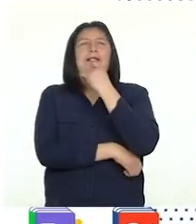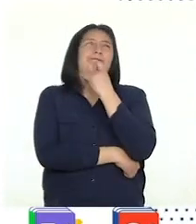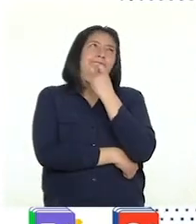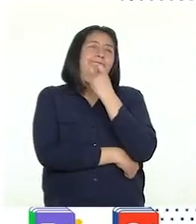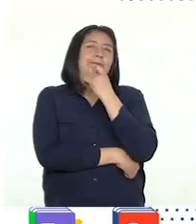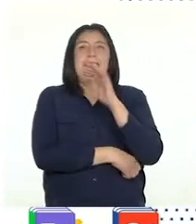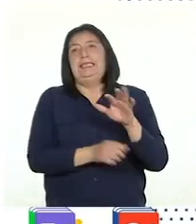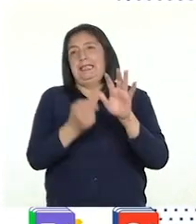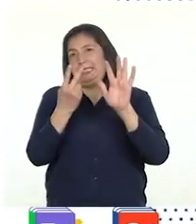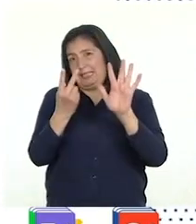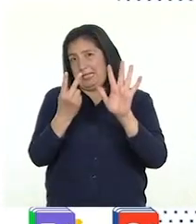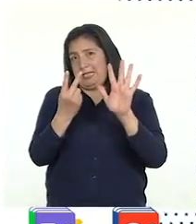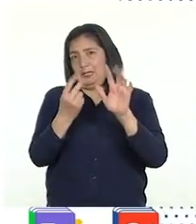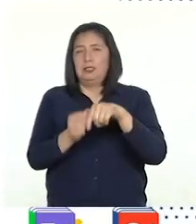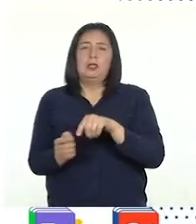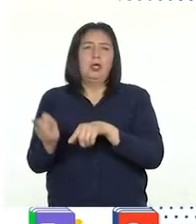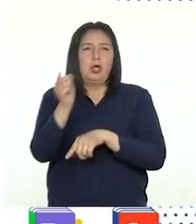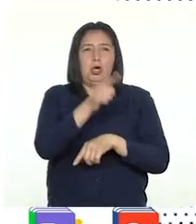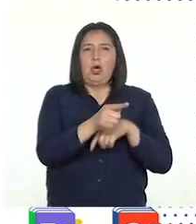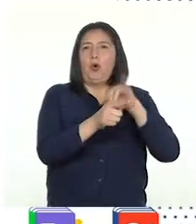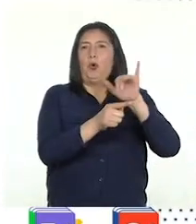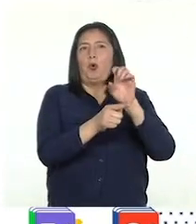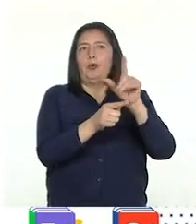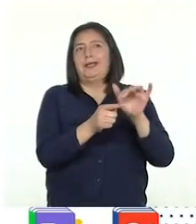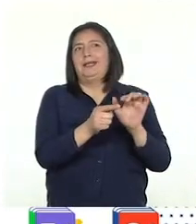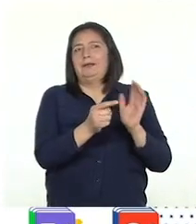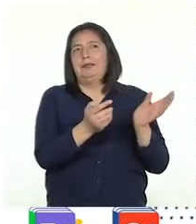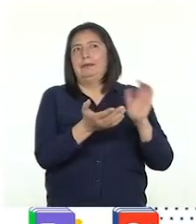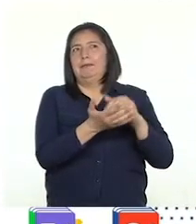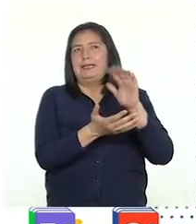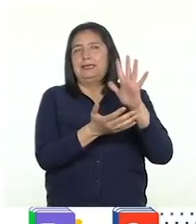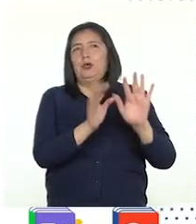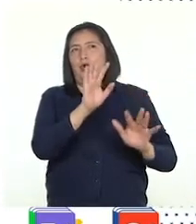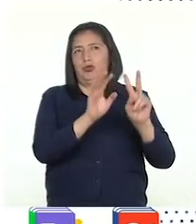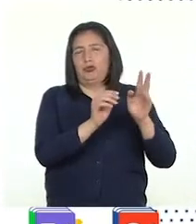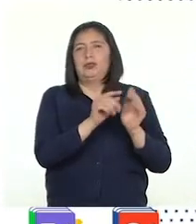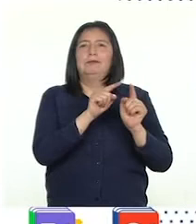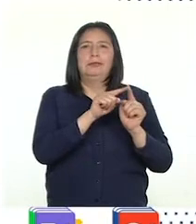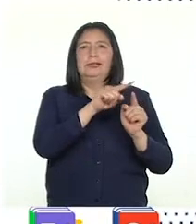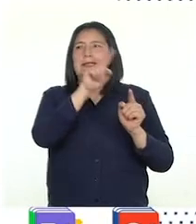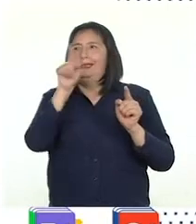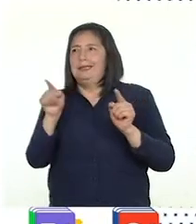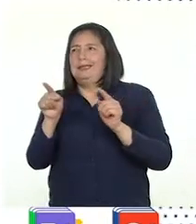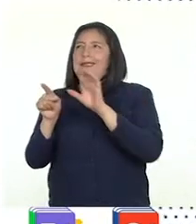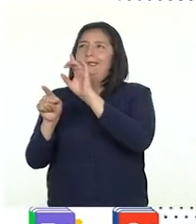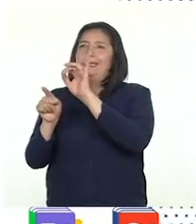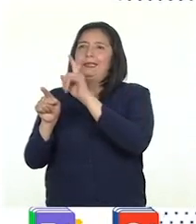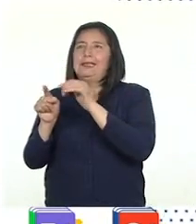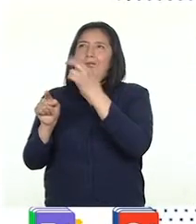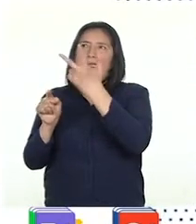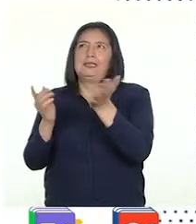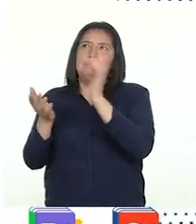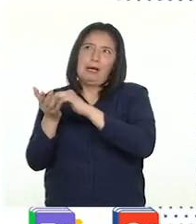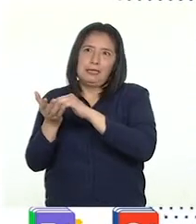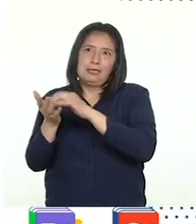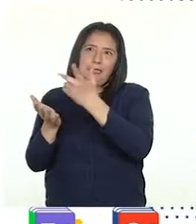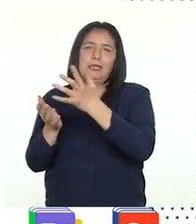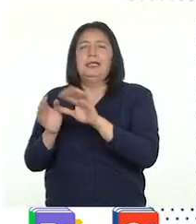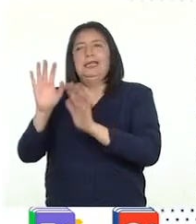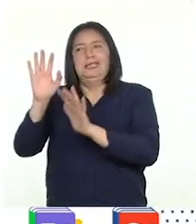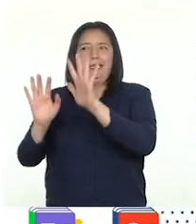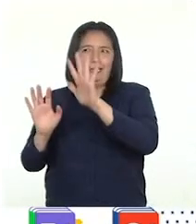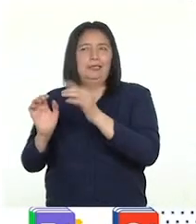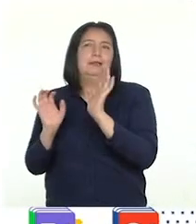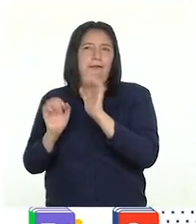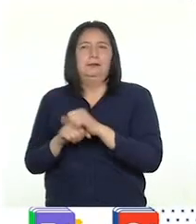si fueran 7, Julia tendría 5 más, es decir, 12 piedritas. Y Daniela 3 más que Julia, o sea,